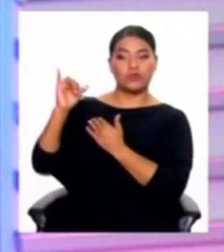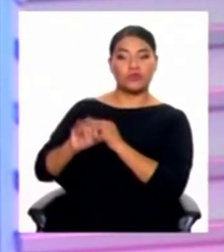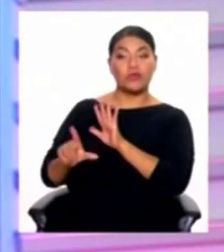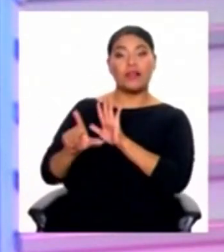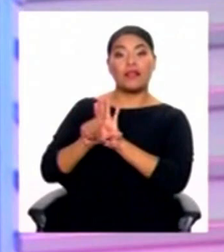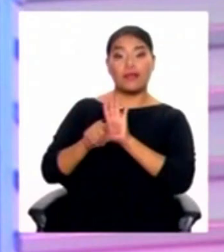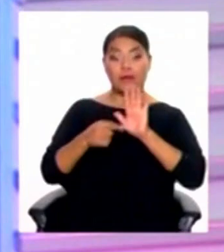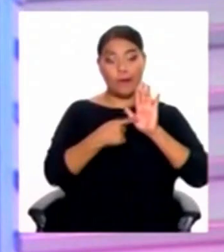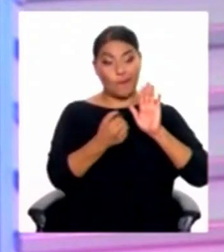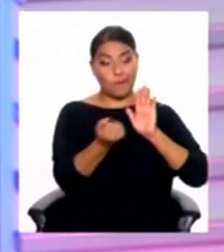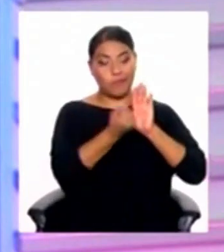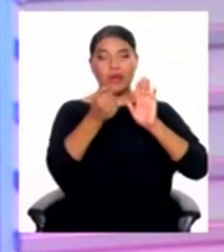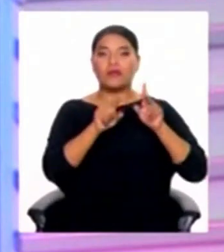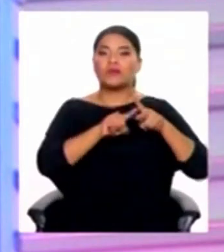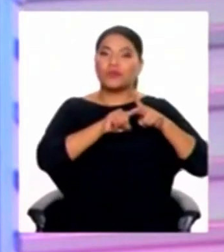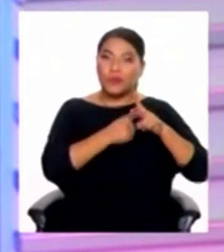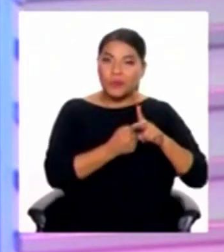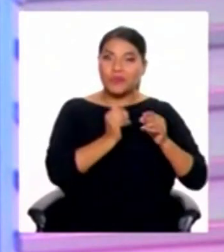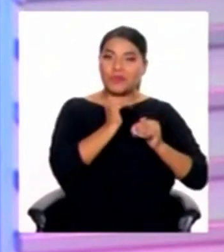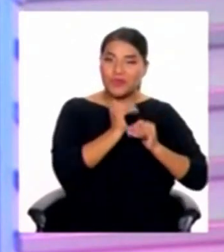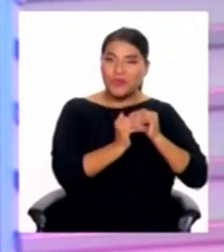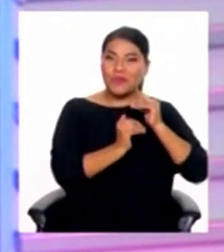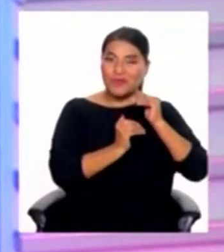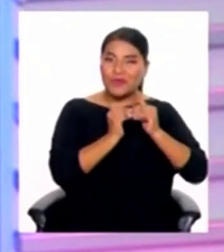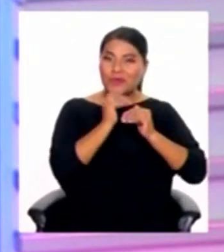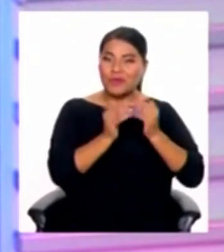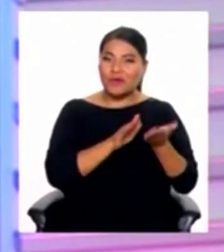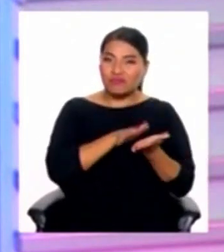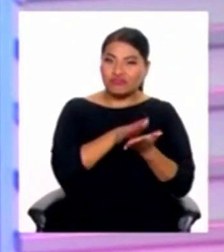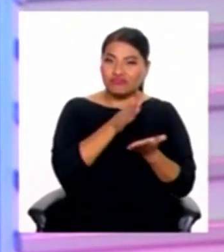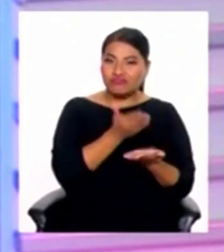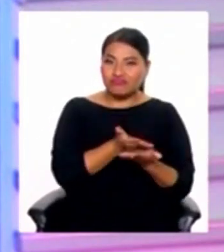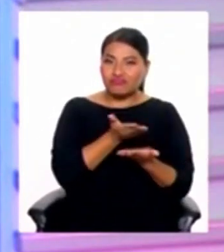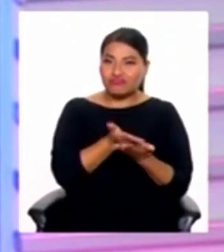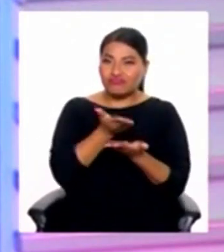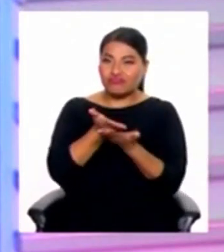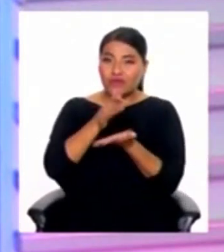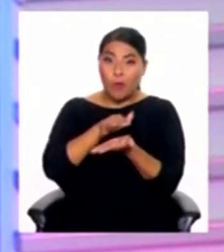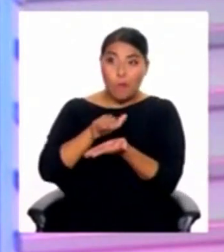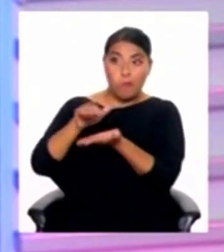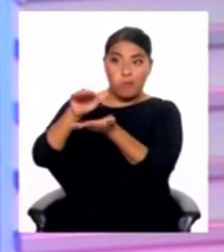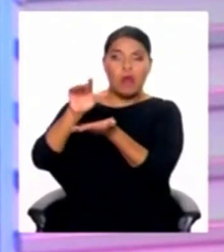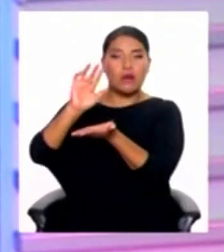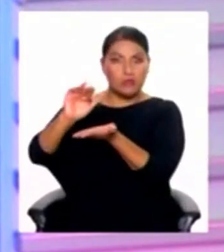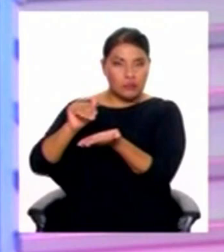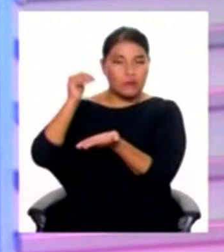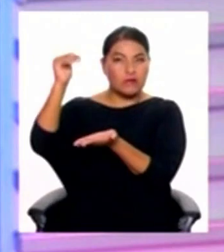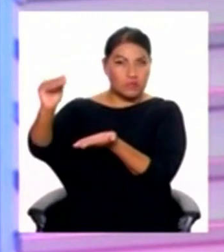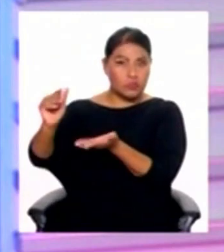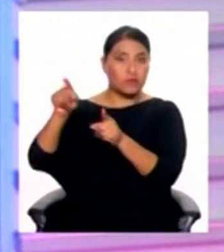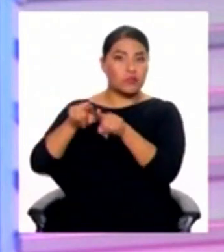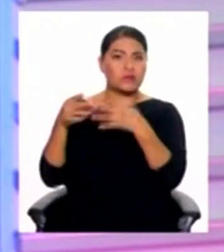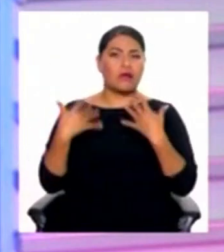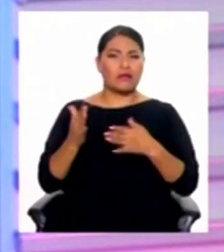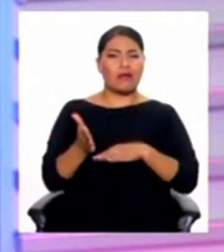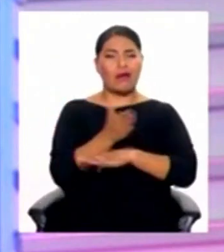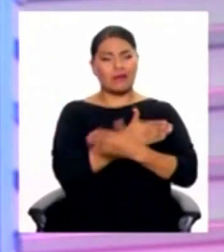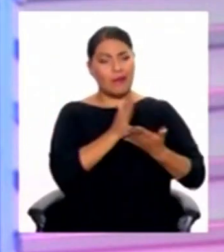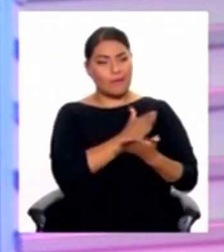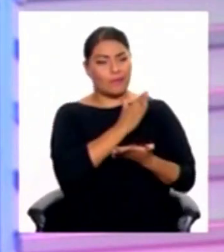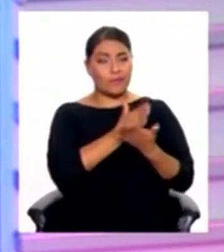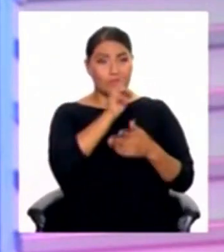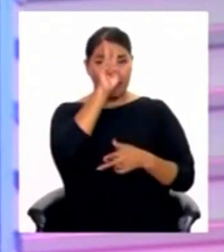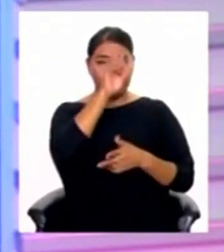es el comienzo de un proceso que vamos a ir acompañando, pero es importante porque podría ser la solución a muchos de los problemas que hay en el